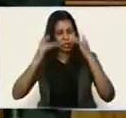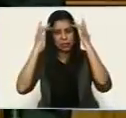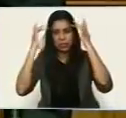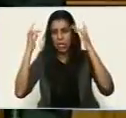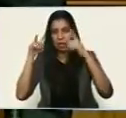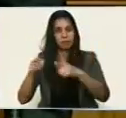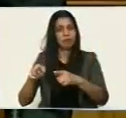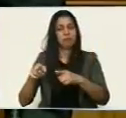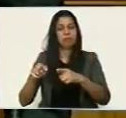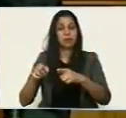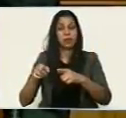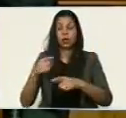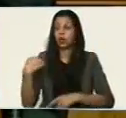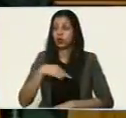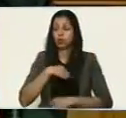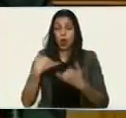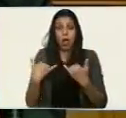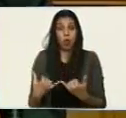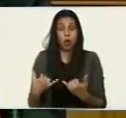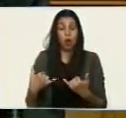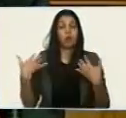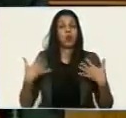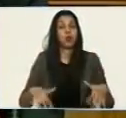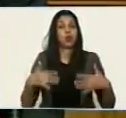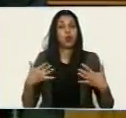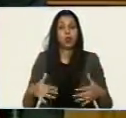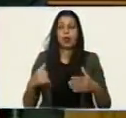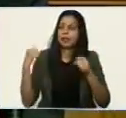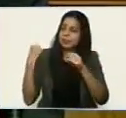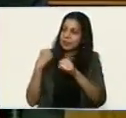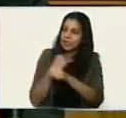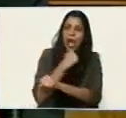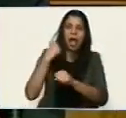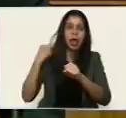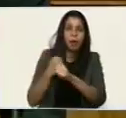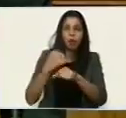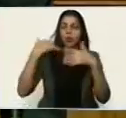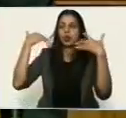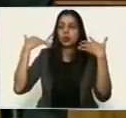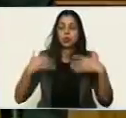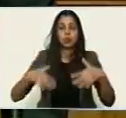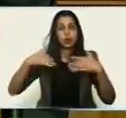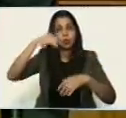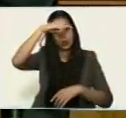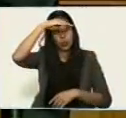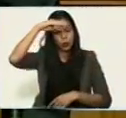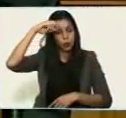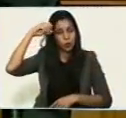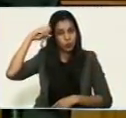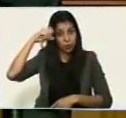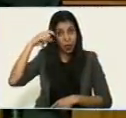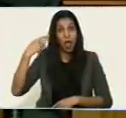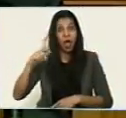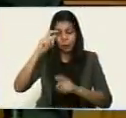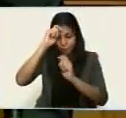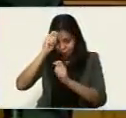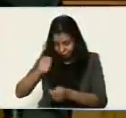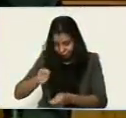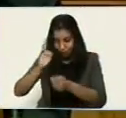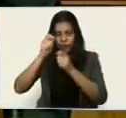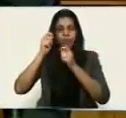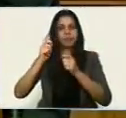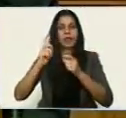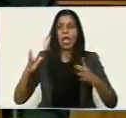toca, después de una ardua tarea, y hay que hacerle un reconocimiento sin ningún tipo de egoísmo